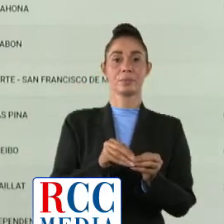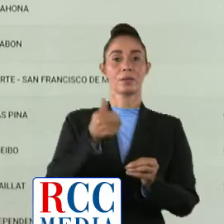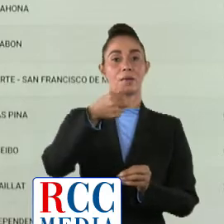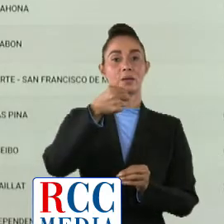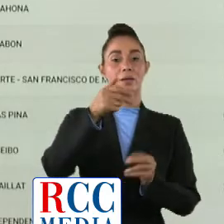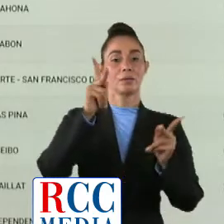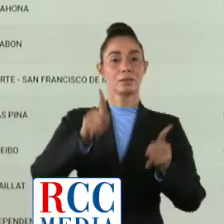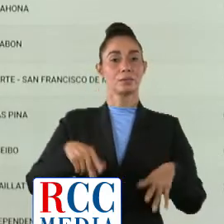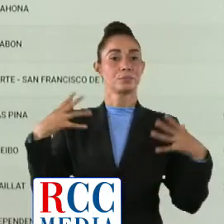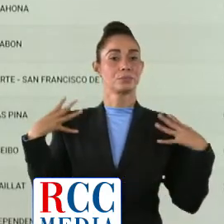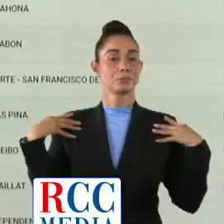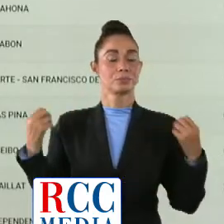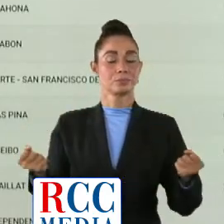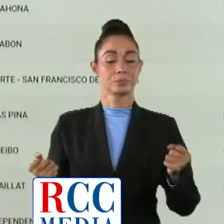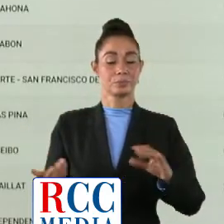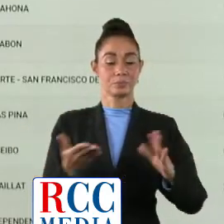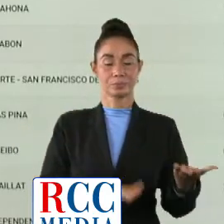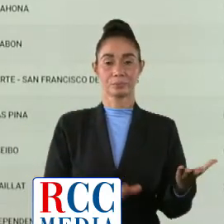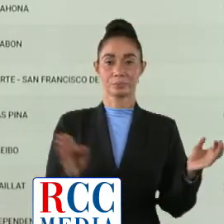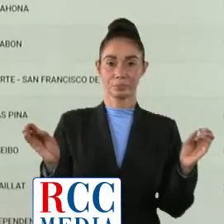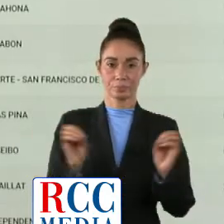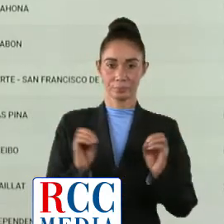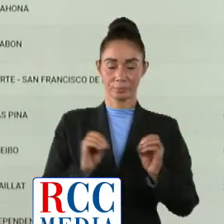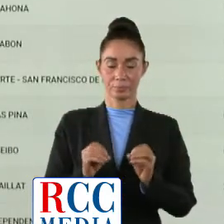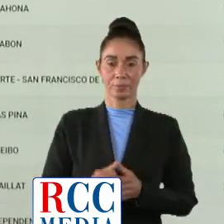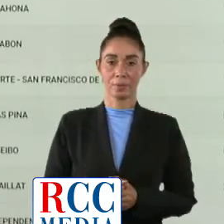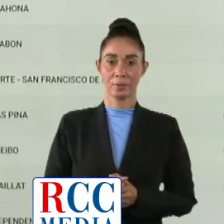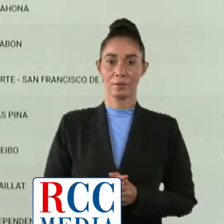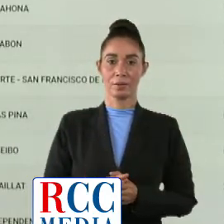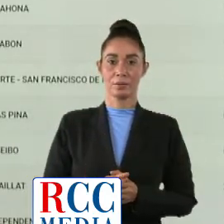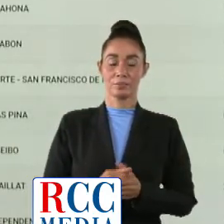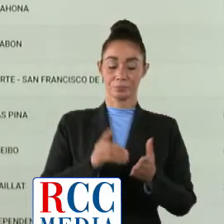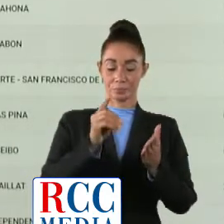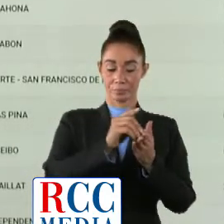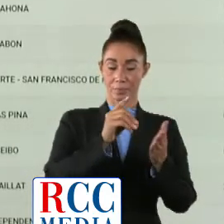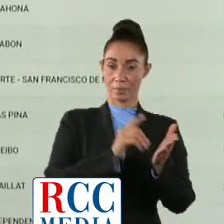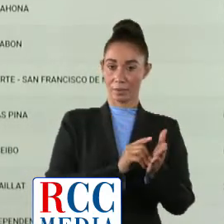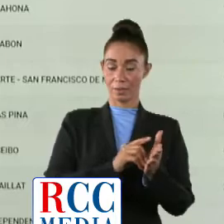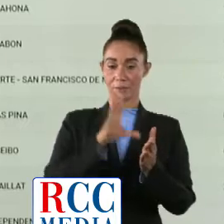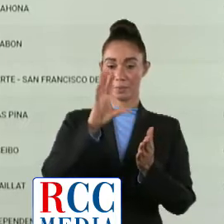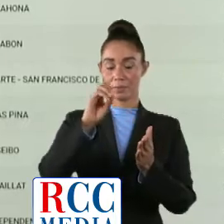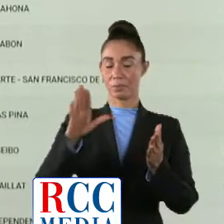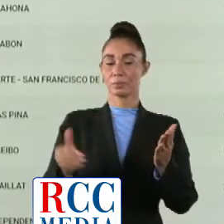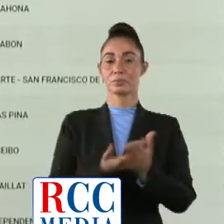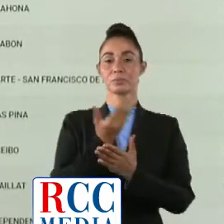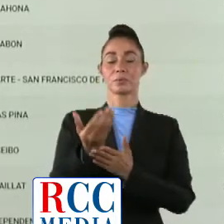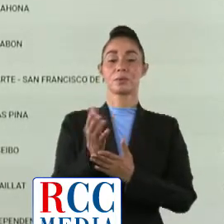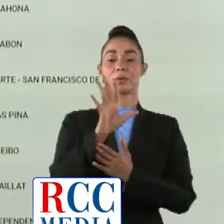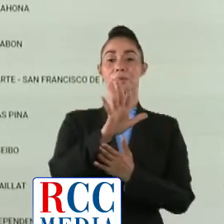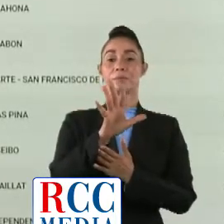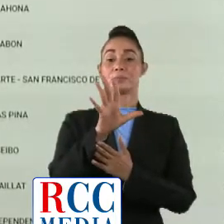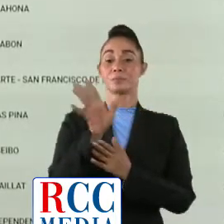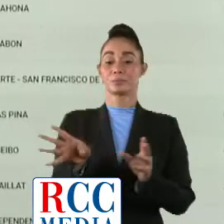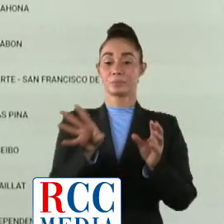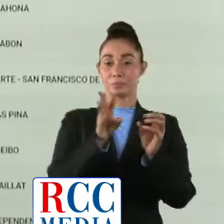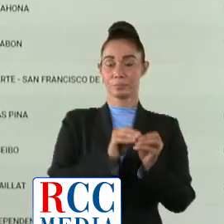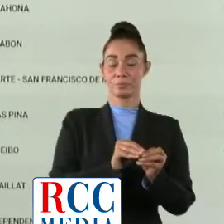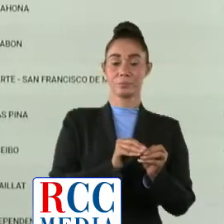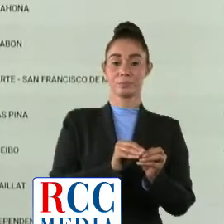10 recuperados, 0 fallecimientos. Dajabón, 0 casos nuevos, 5